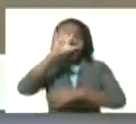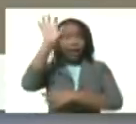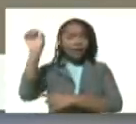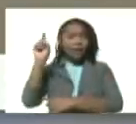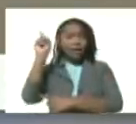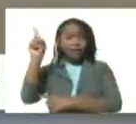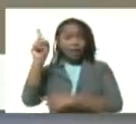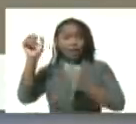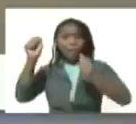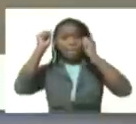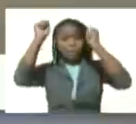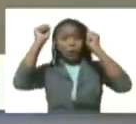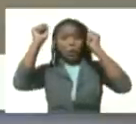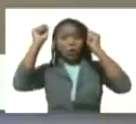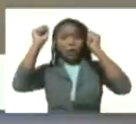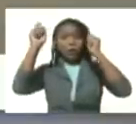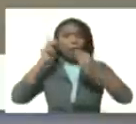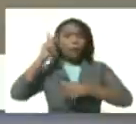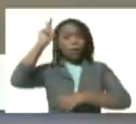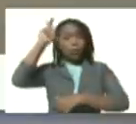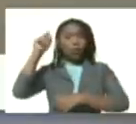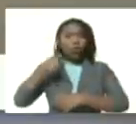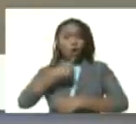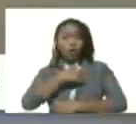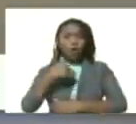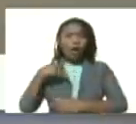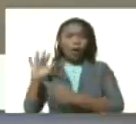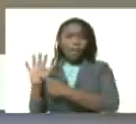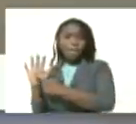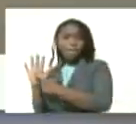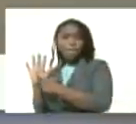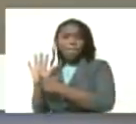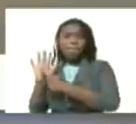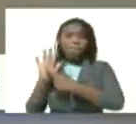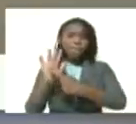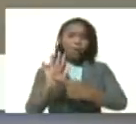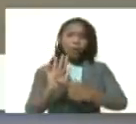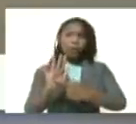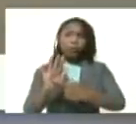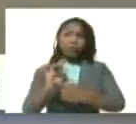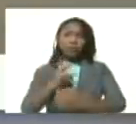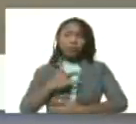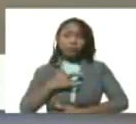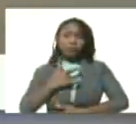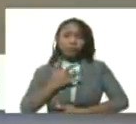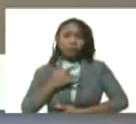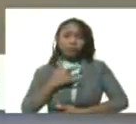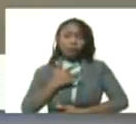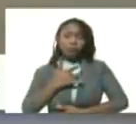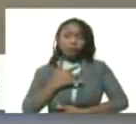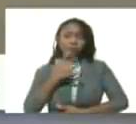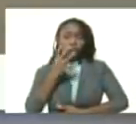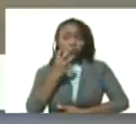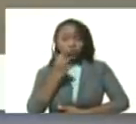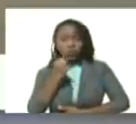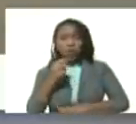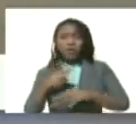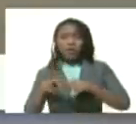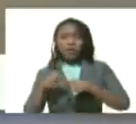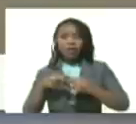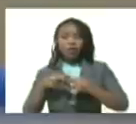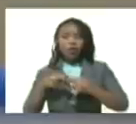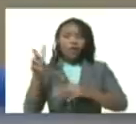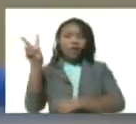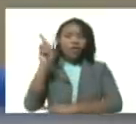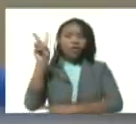de Lima. Yo quiero mostrar, porque es realmente conmovedor, un niño colombiano,